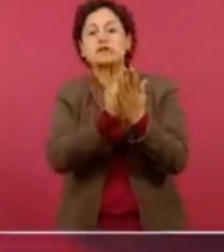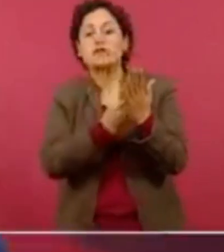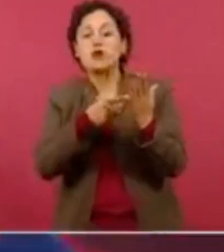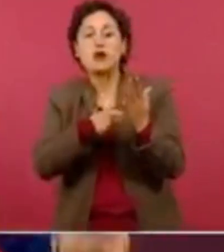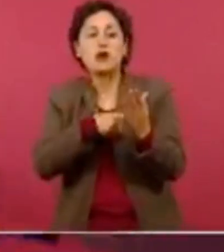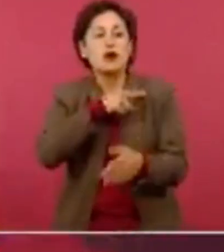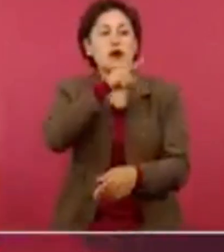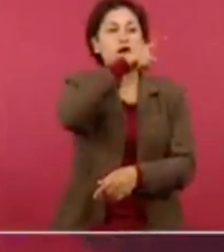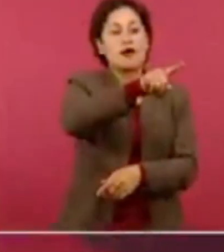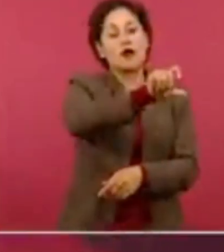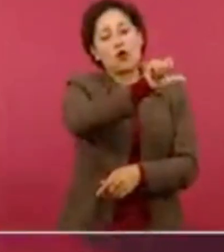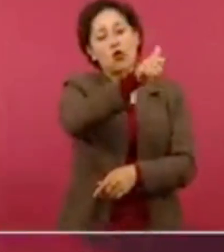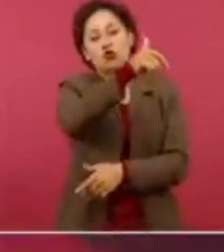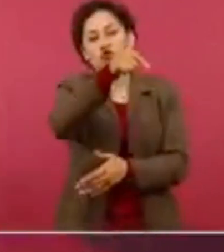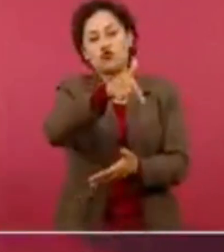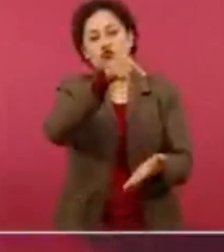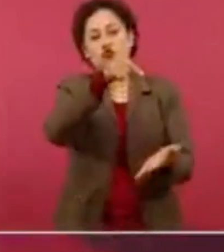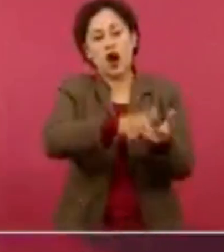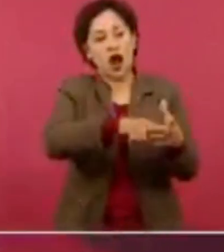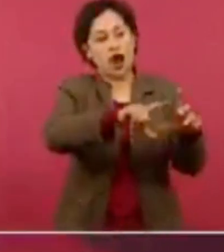y que